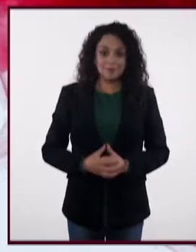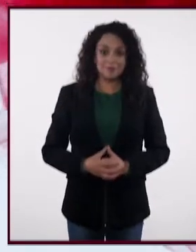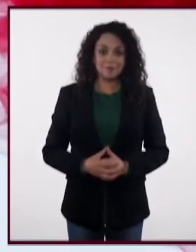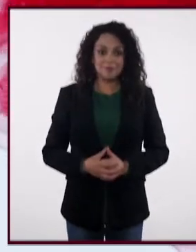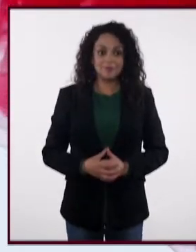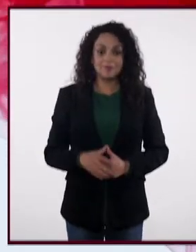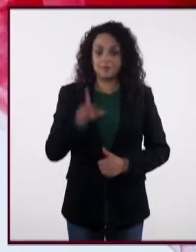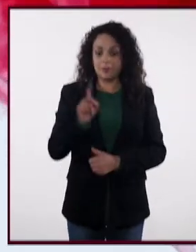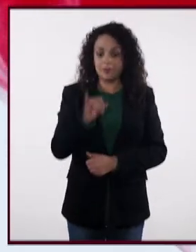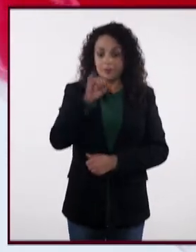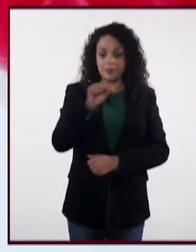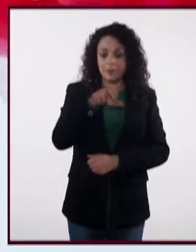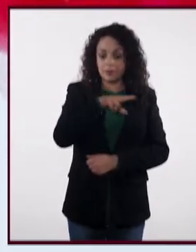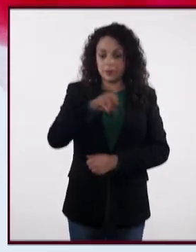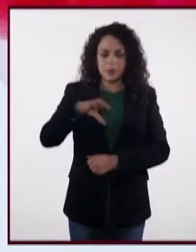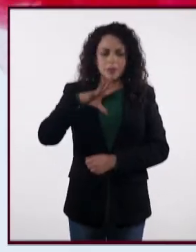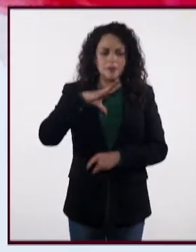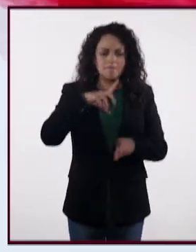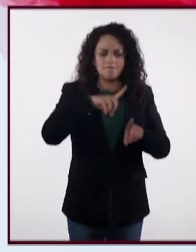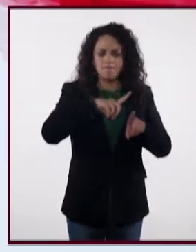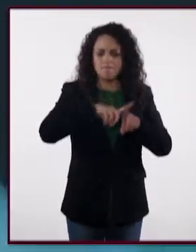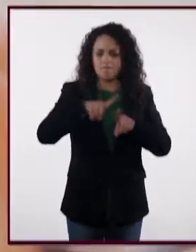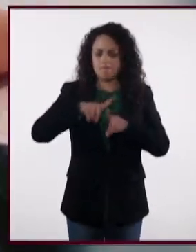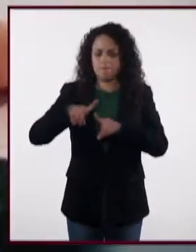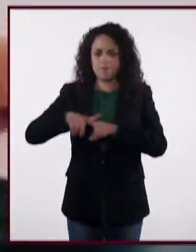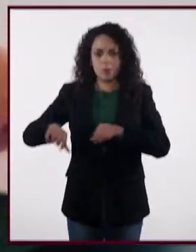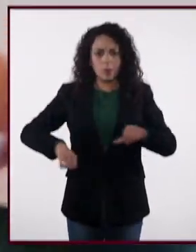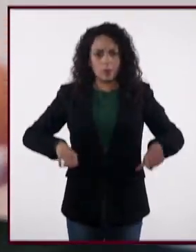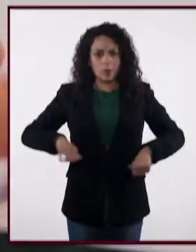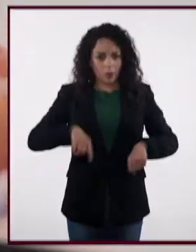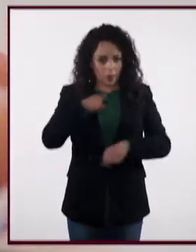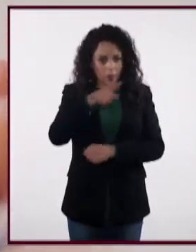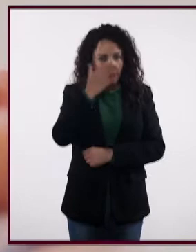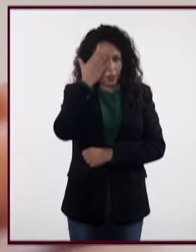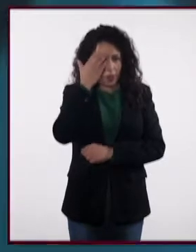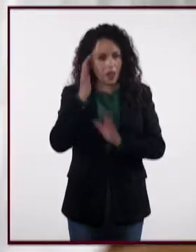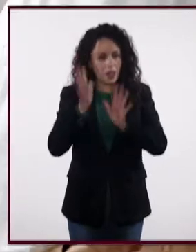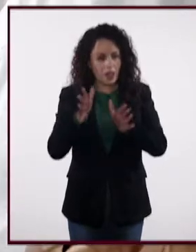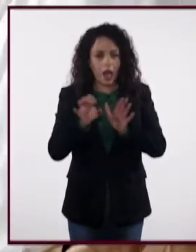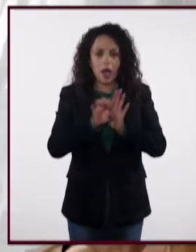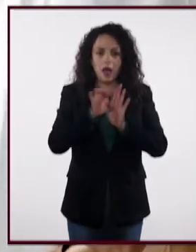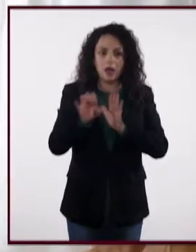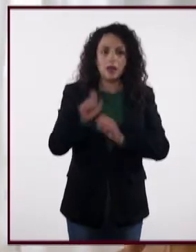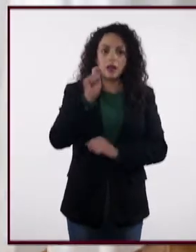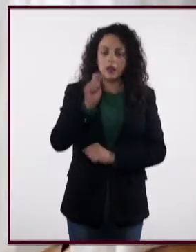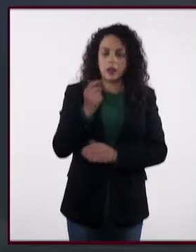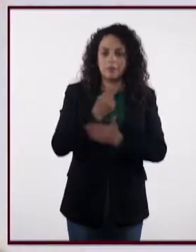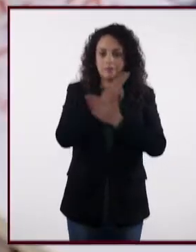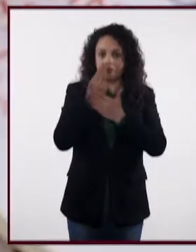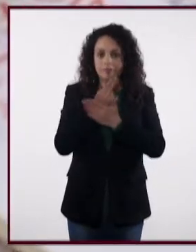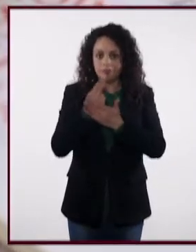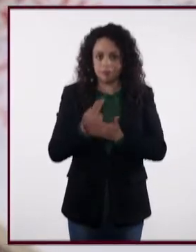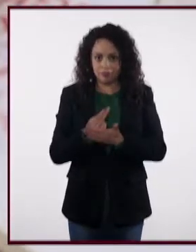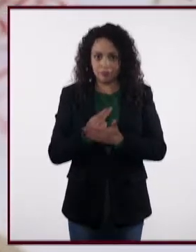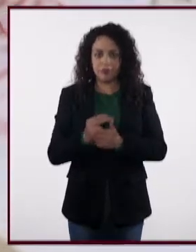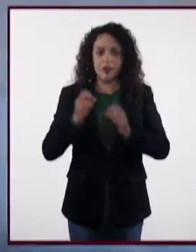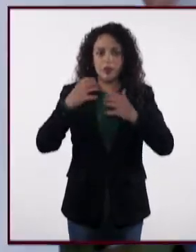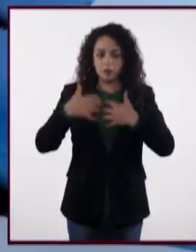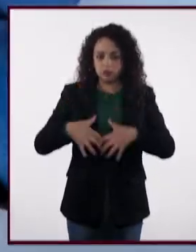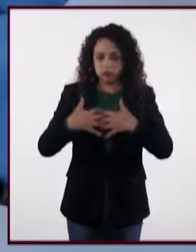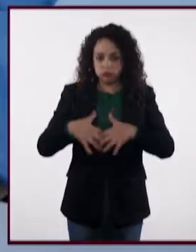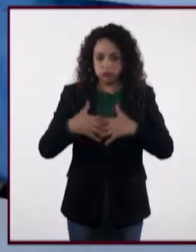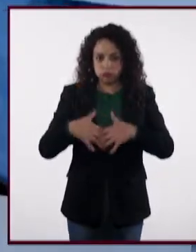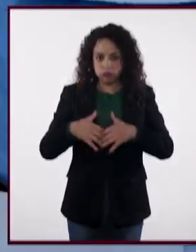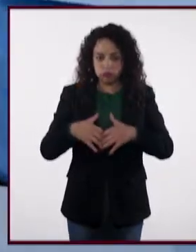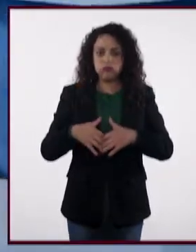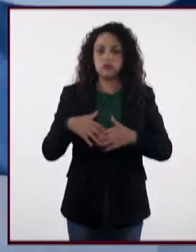El diseño consta de muchas disciplinas distintas que ya debes conocer. Por ejemplo, el diseño gráfico, el diseño industrial, el